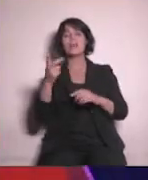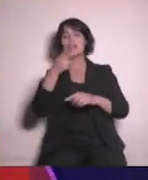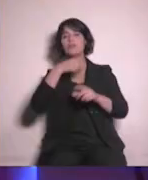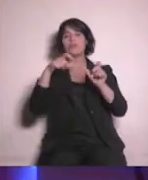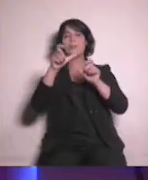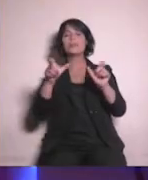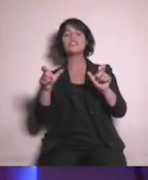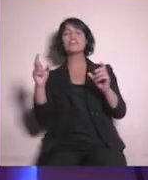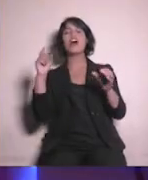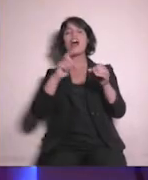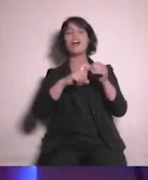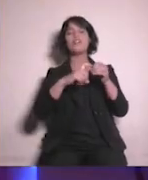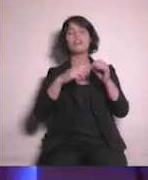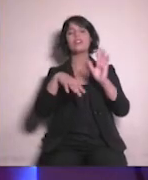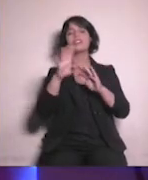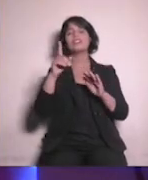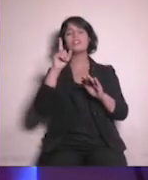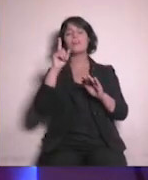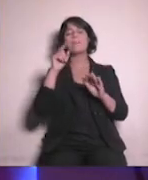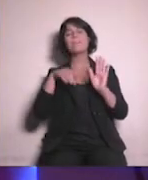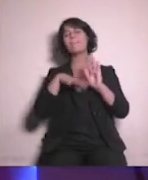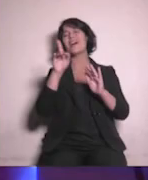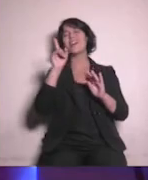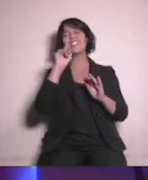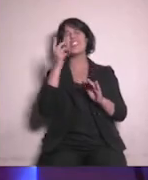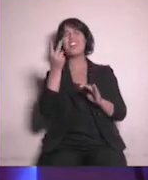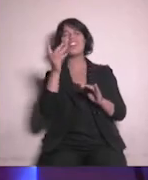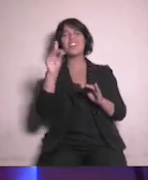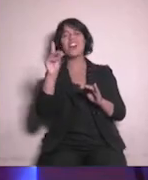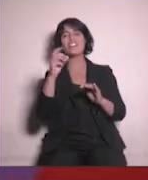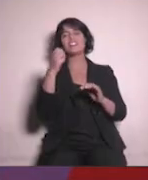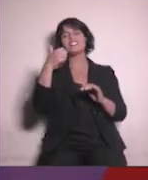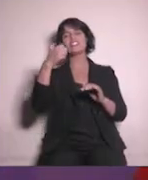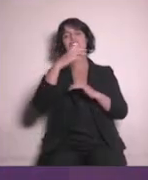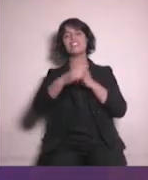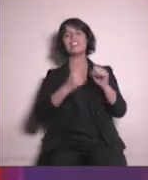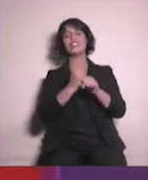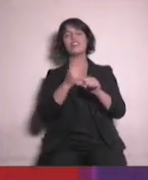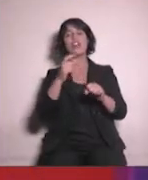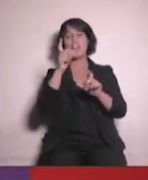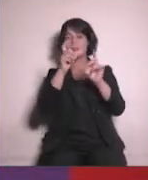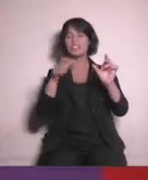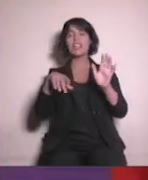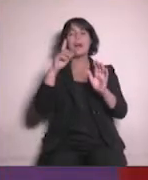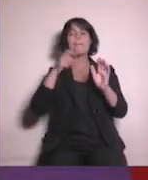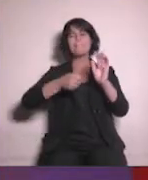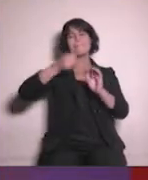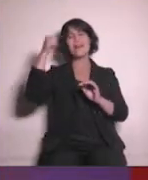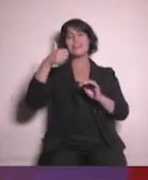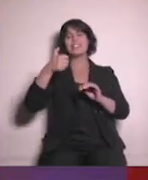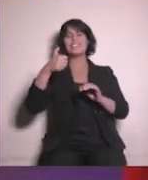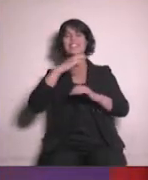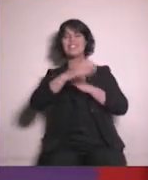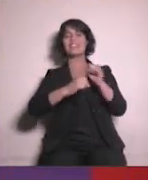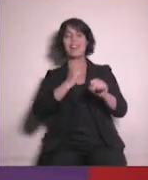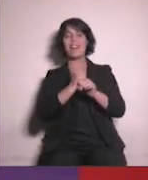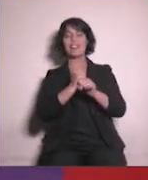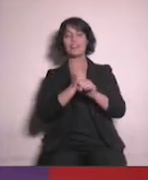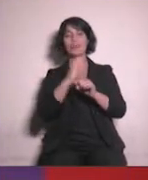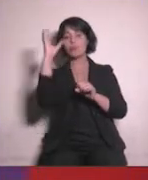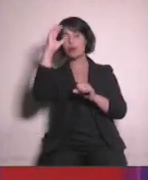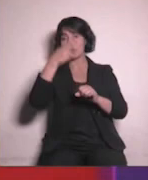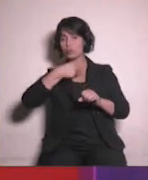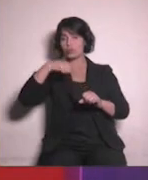afiliados que tienen más de 60 años. Buscamos todos nuestros afiliados que tienen más de 60 años, que